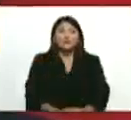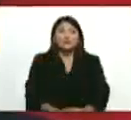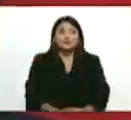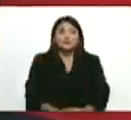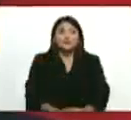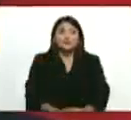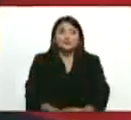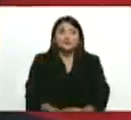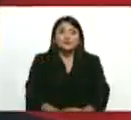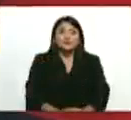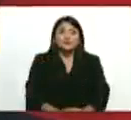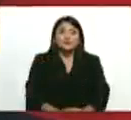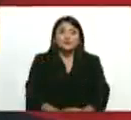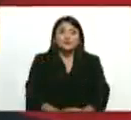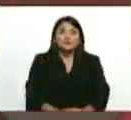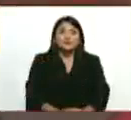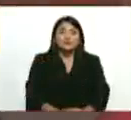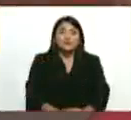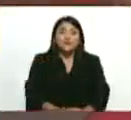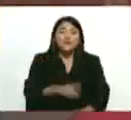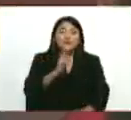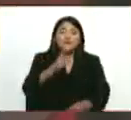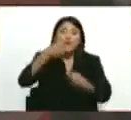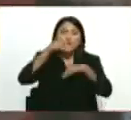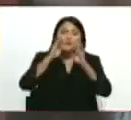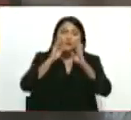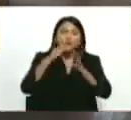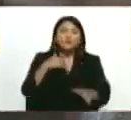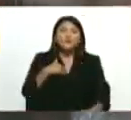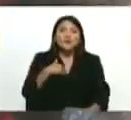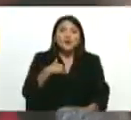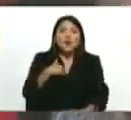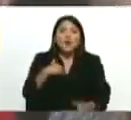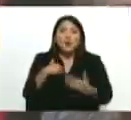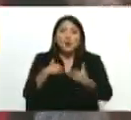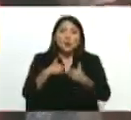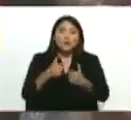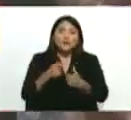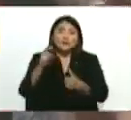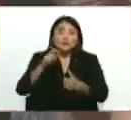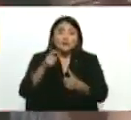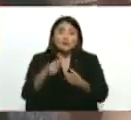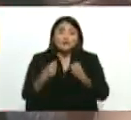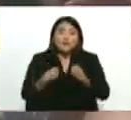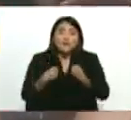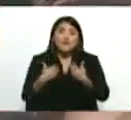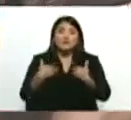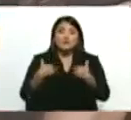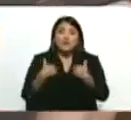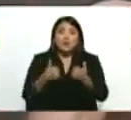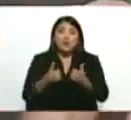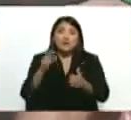no se juega. Pero además, uno lo único que necesita es vida y salud. Si uno tiene vida y